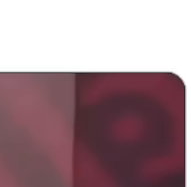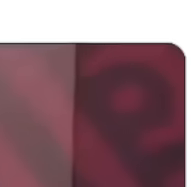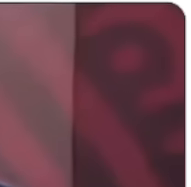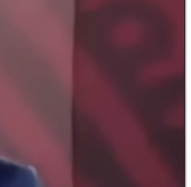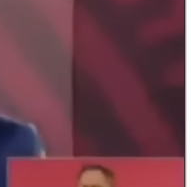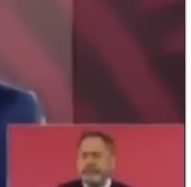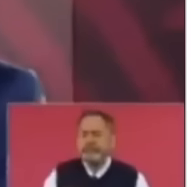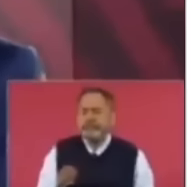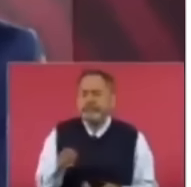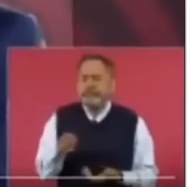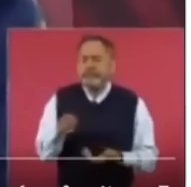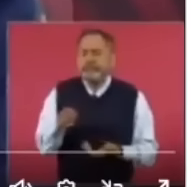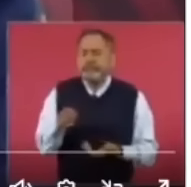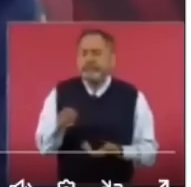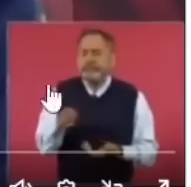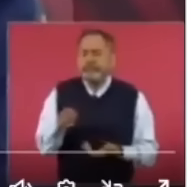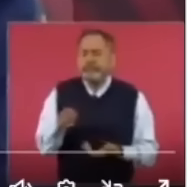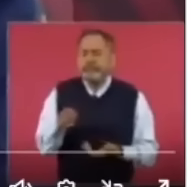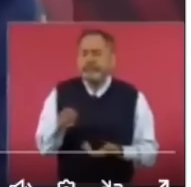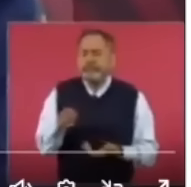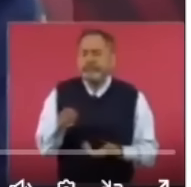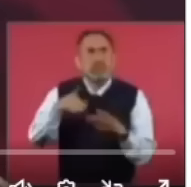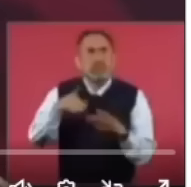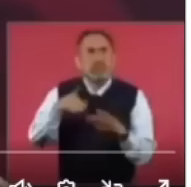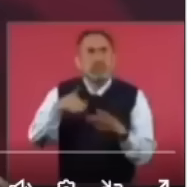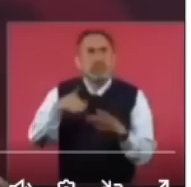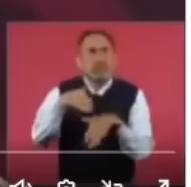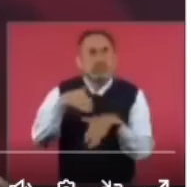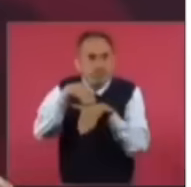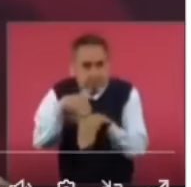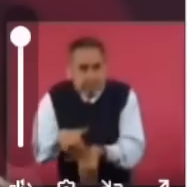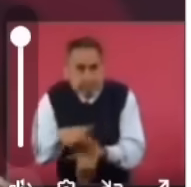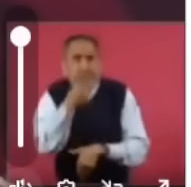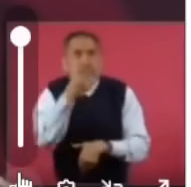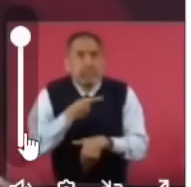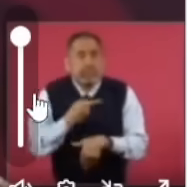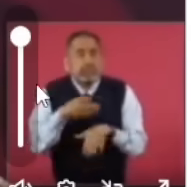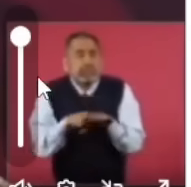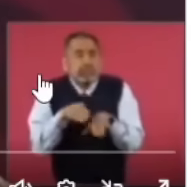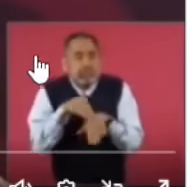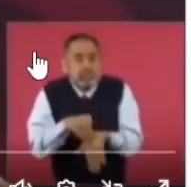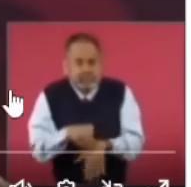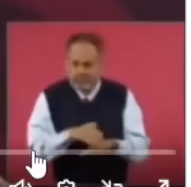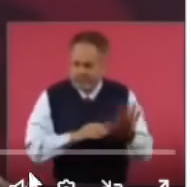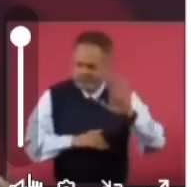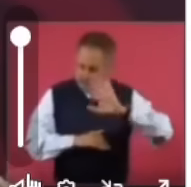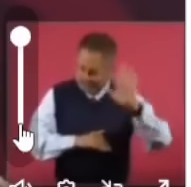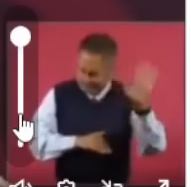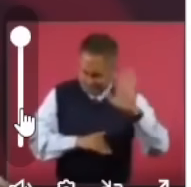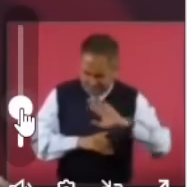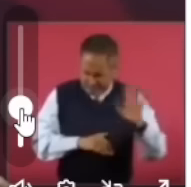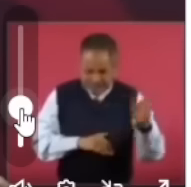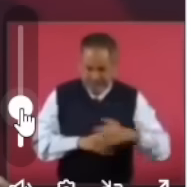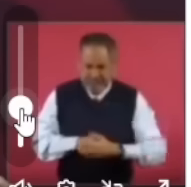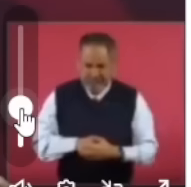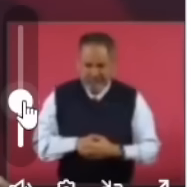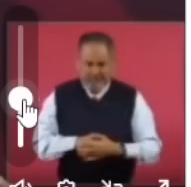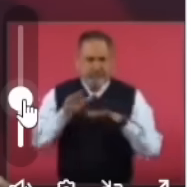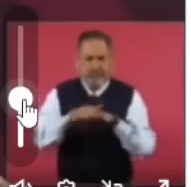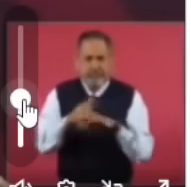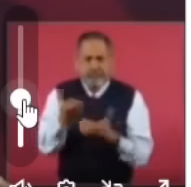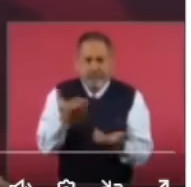en un estado asociado tenemos presidente amigos nuestra soberanía el tratado